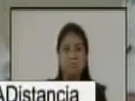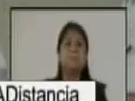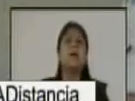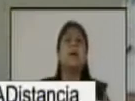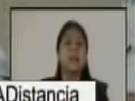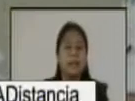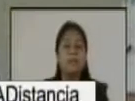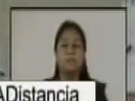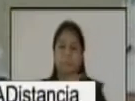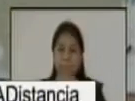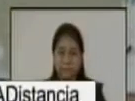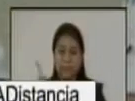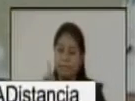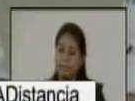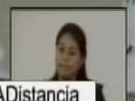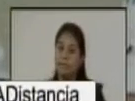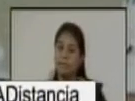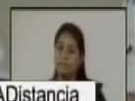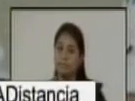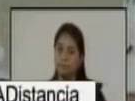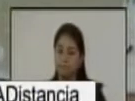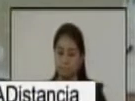que guardarnos y no contagiarnos.